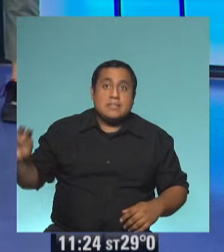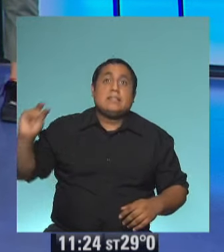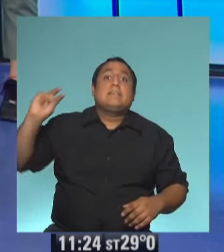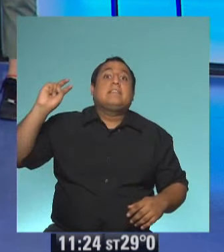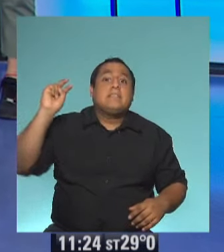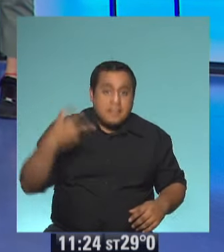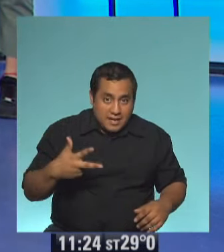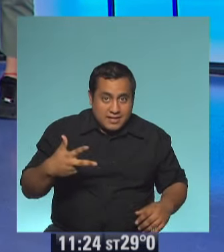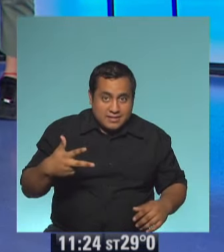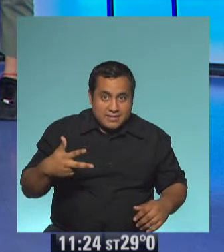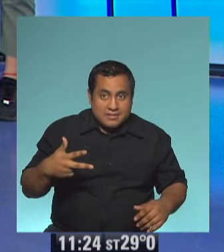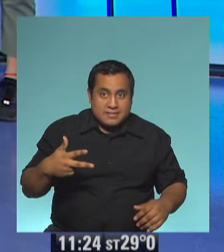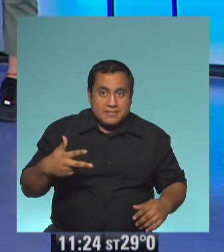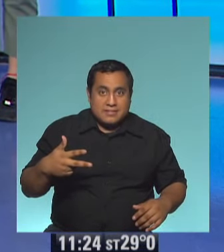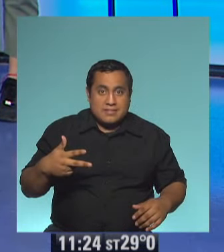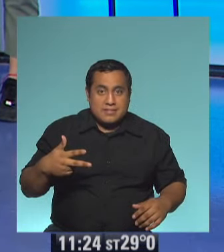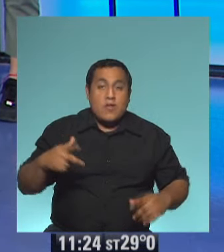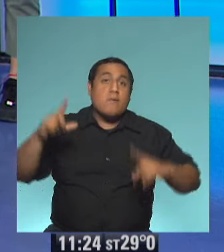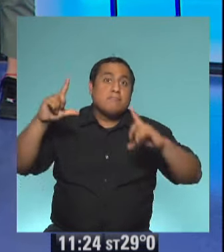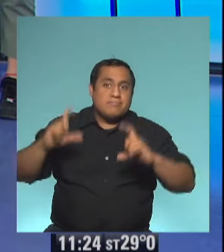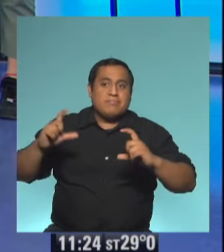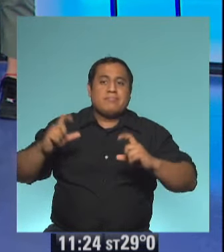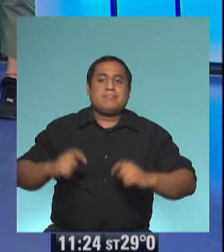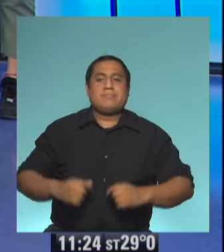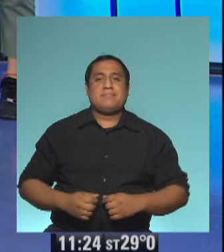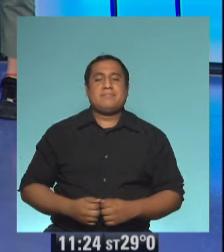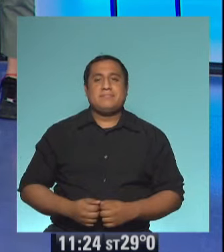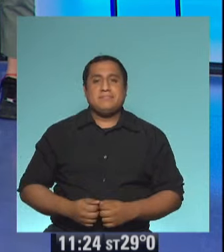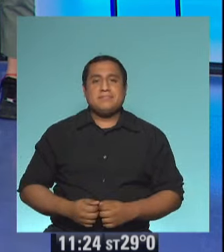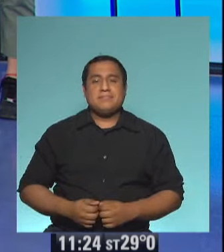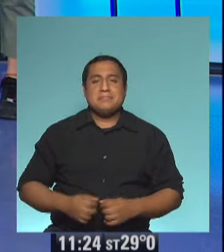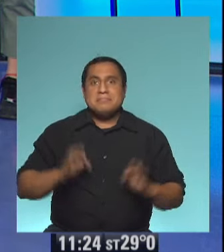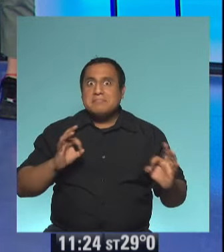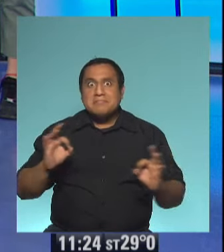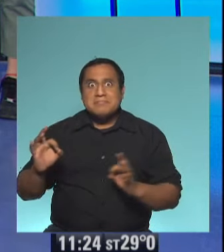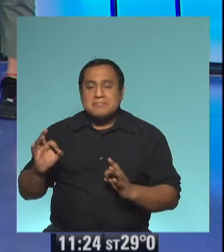las 3. ¡Foto! ¡Ahí está!